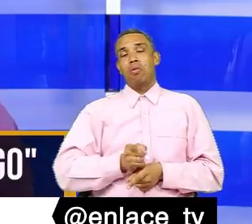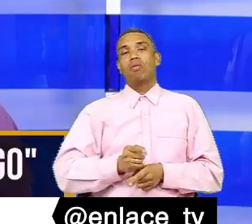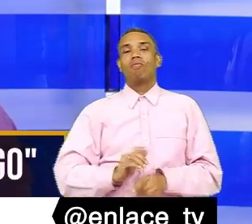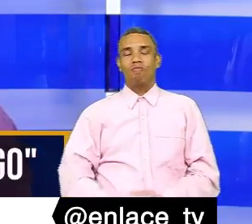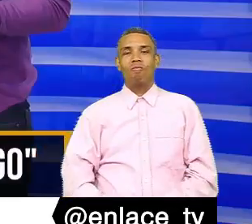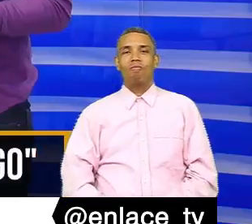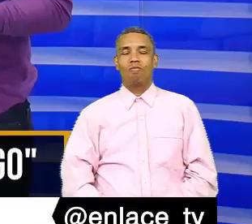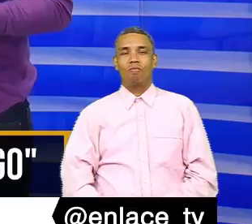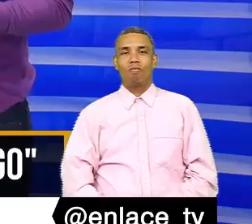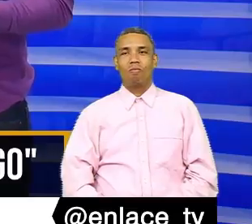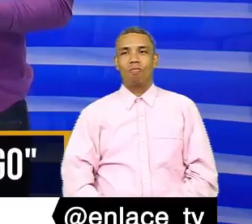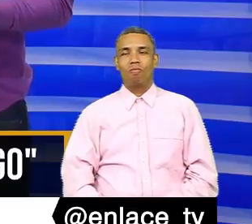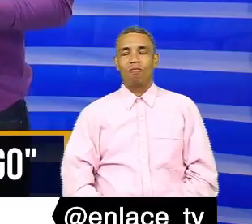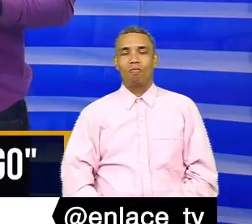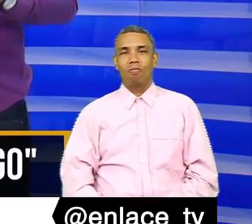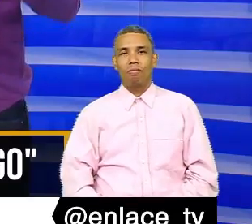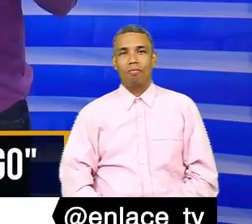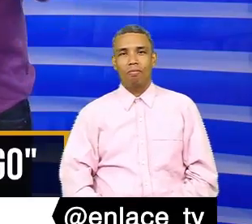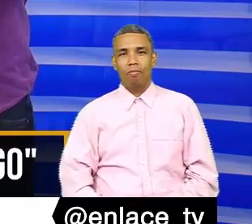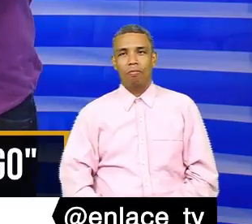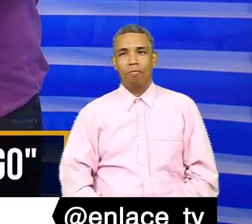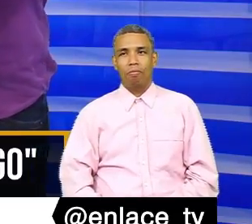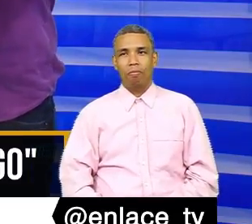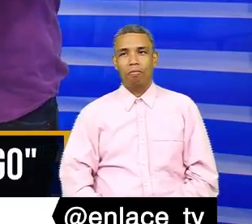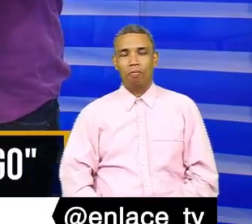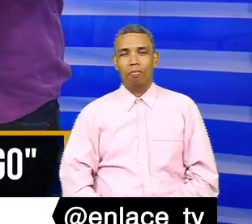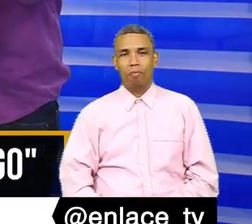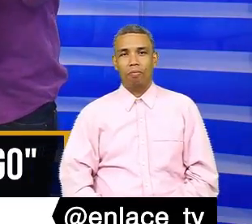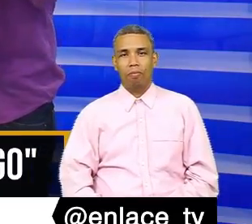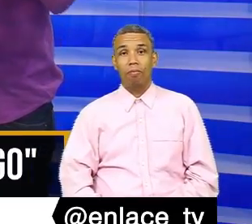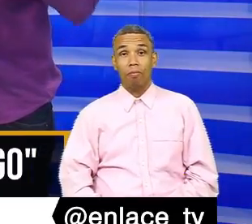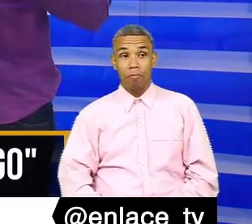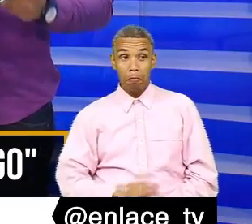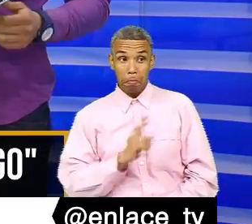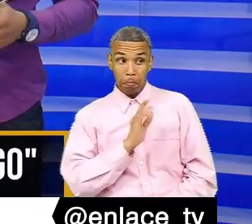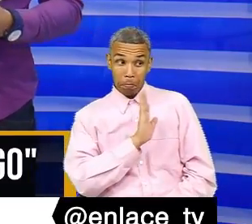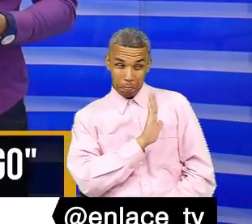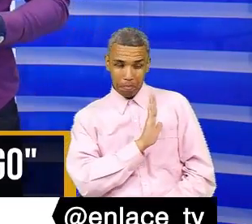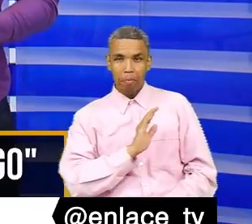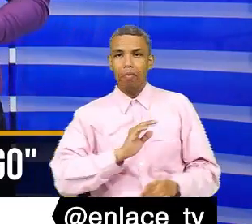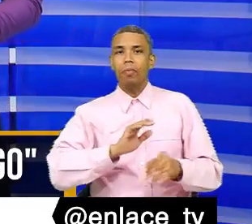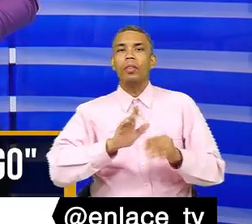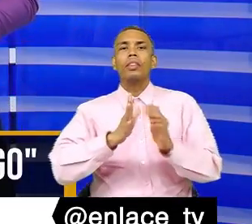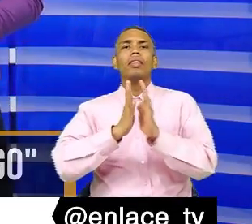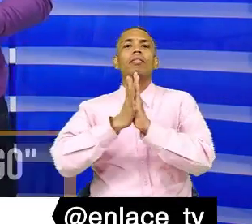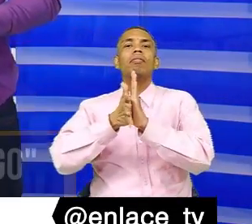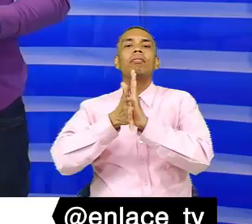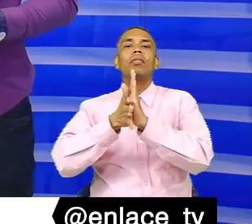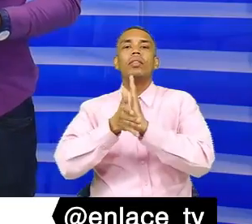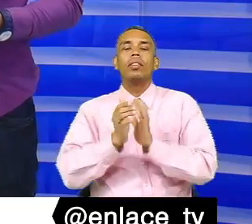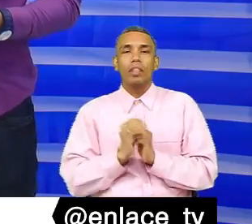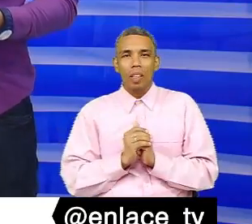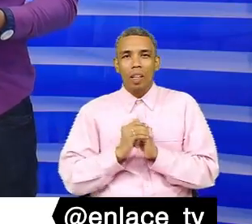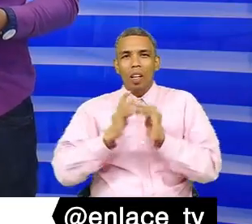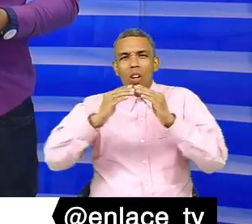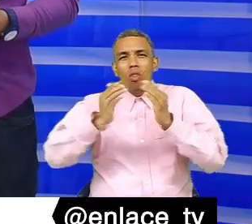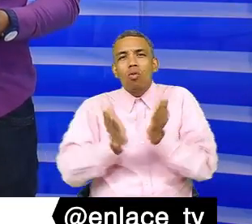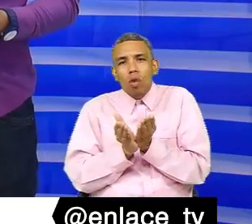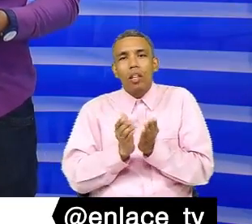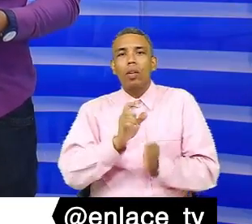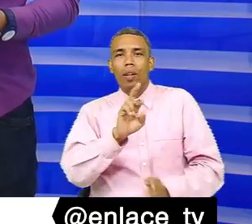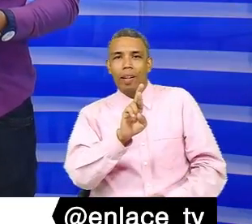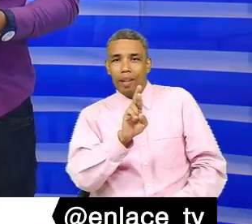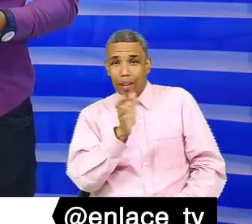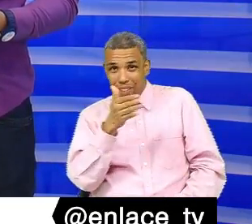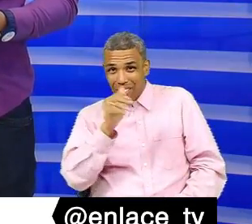Conmigo. Ok, bueno, le cuento que el colegio Rodolfo R. Gina realizó una siembra de árboles que contó con la compañía